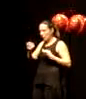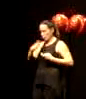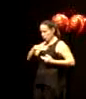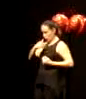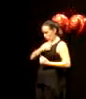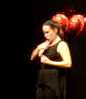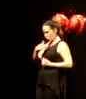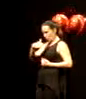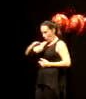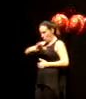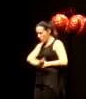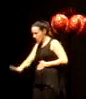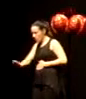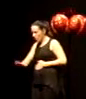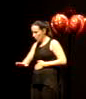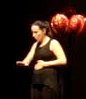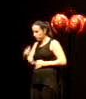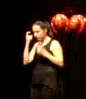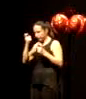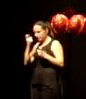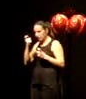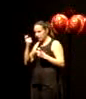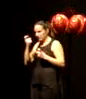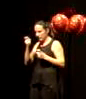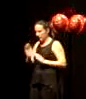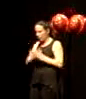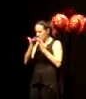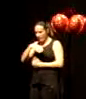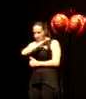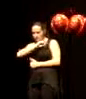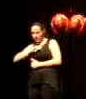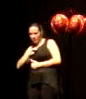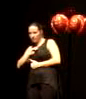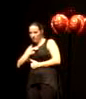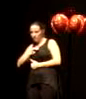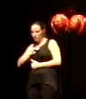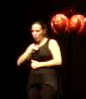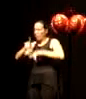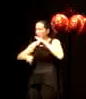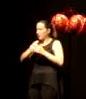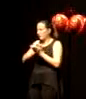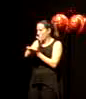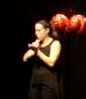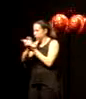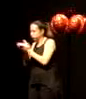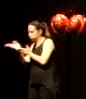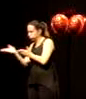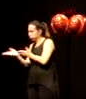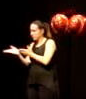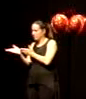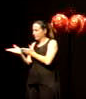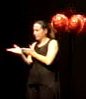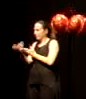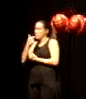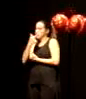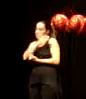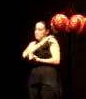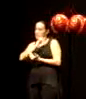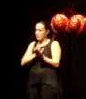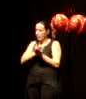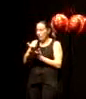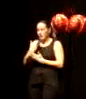soy como niño a partir de los primeros libros o a partir de lo de Sender. Obviamente mi charla no va a ir solamente en esta dirección, es